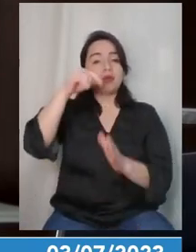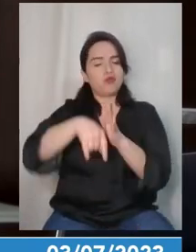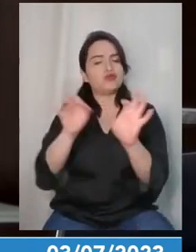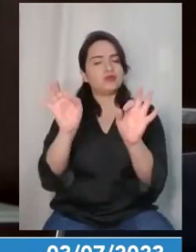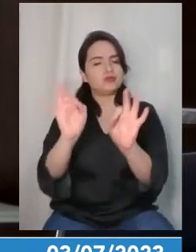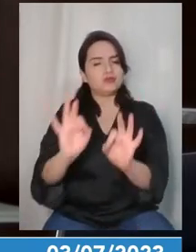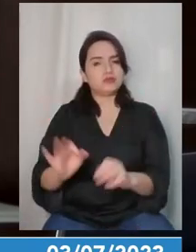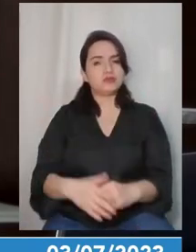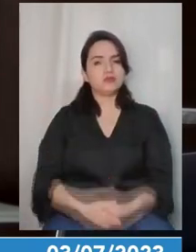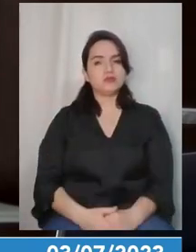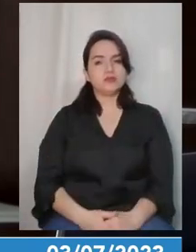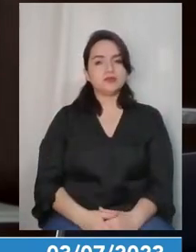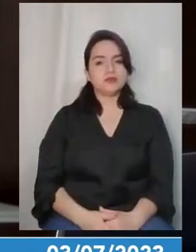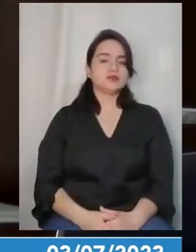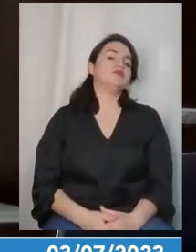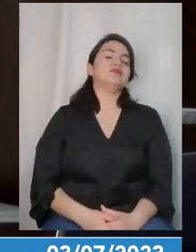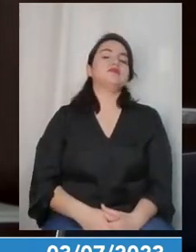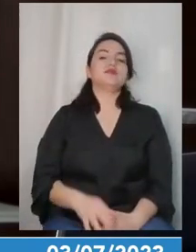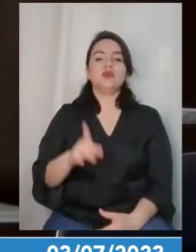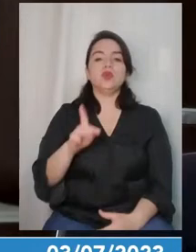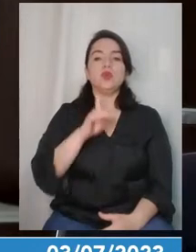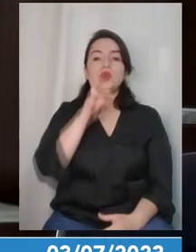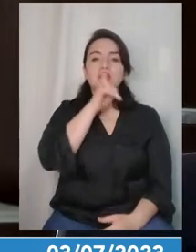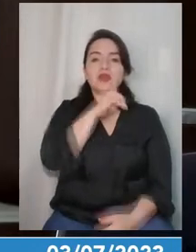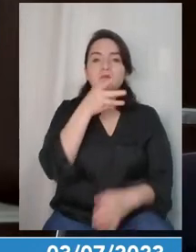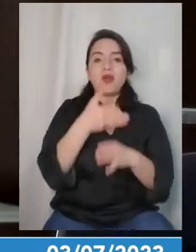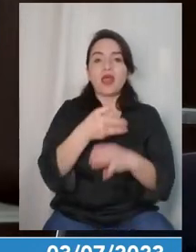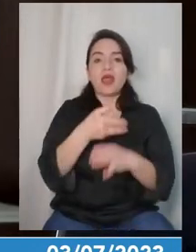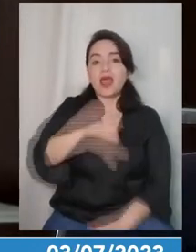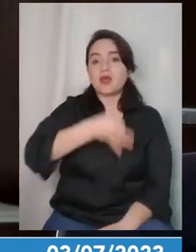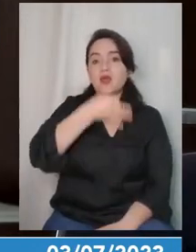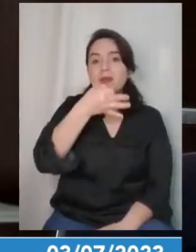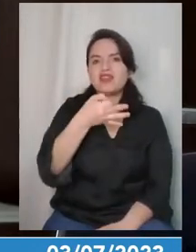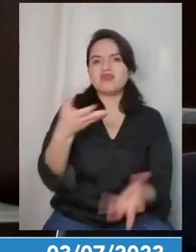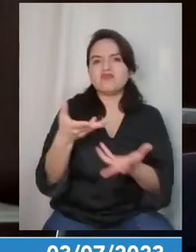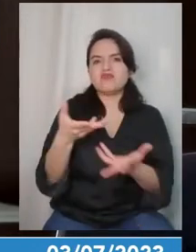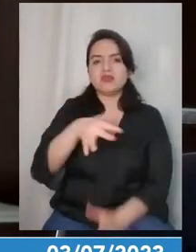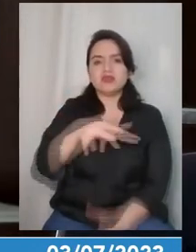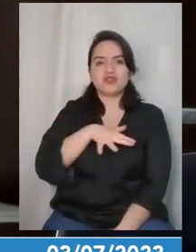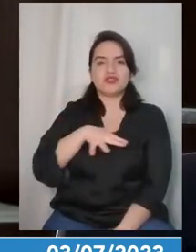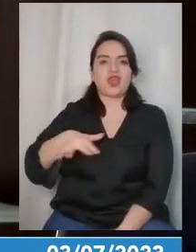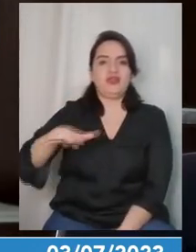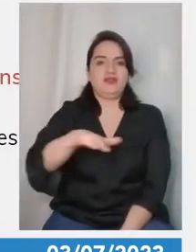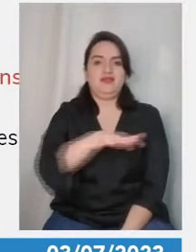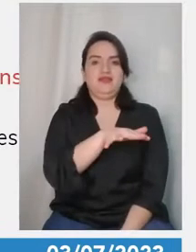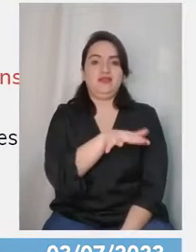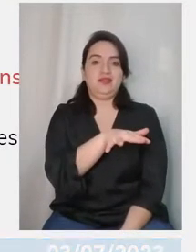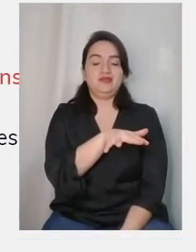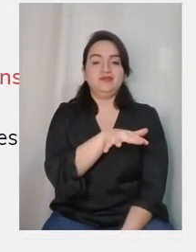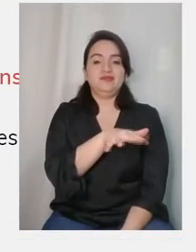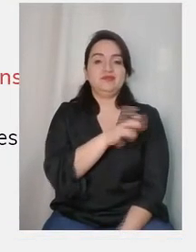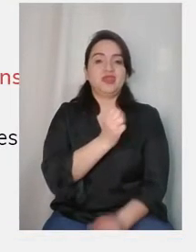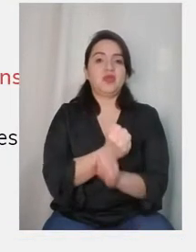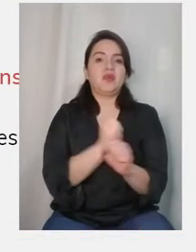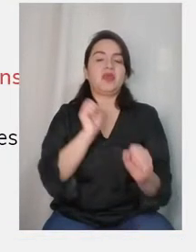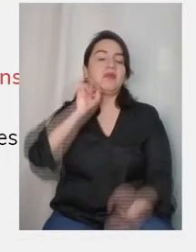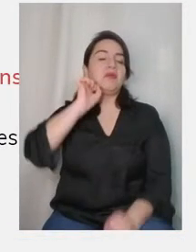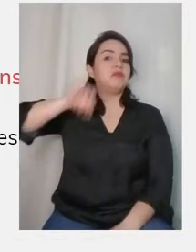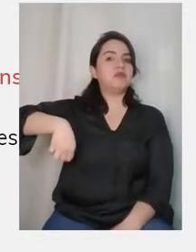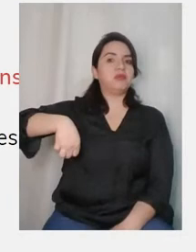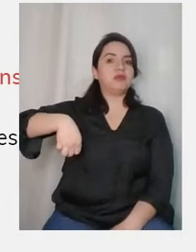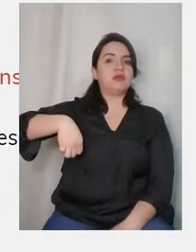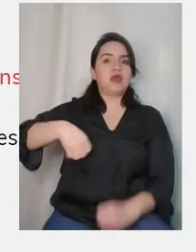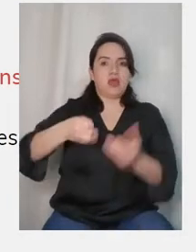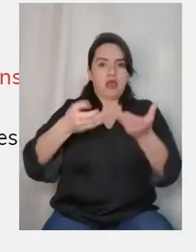menos importante, hay un argumento social. No podemos hacer vista gorda de que hoy día los chilenos y